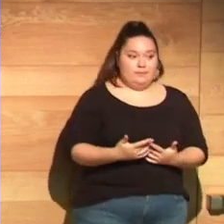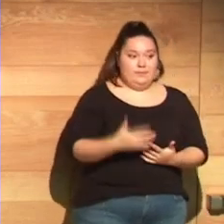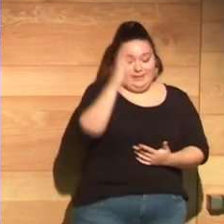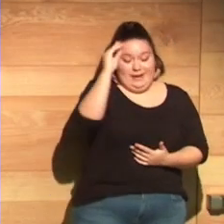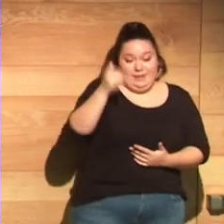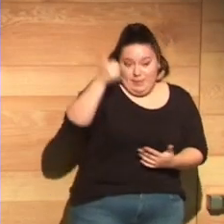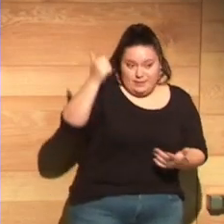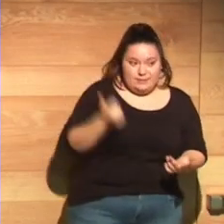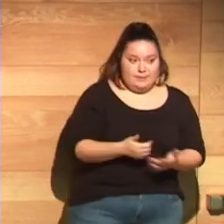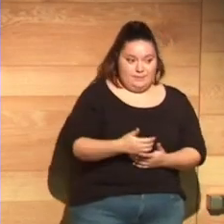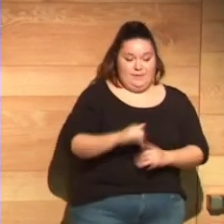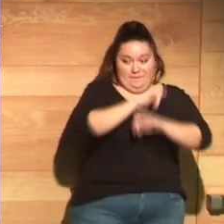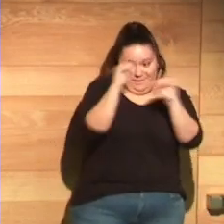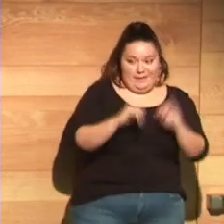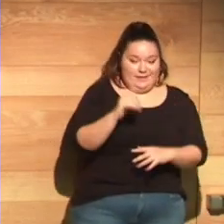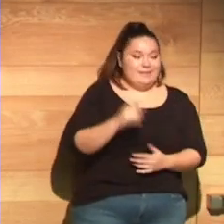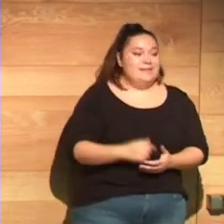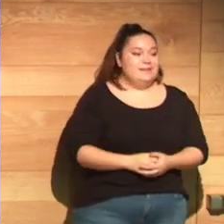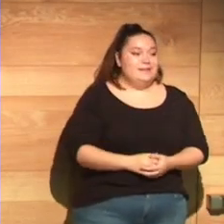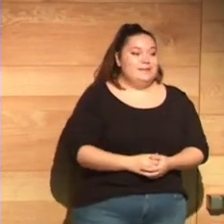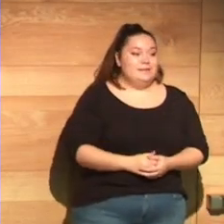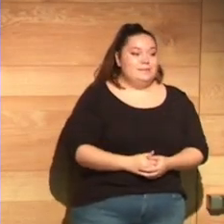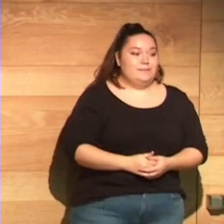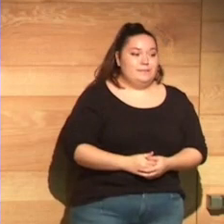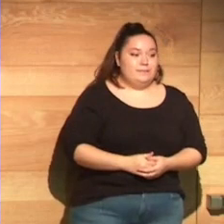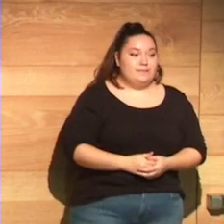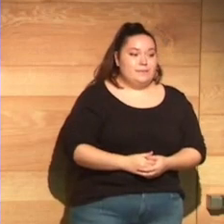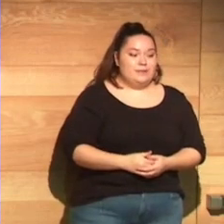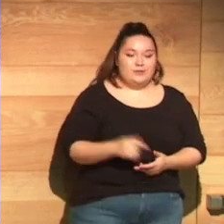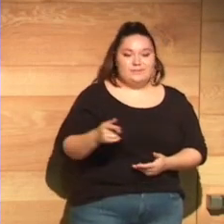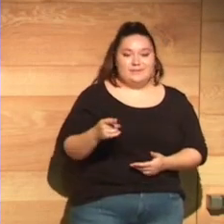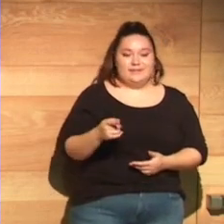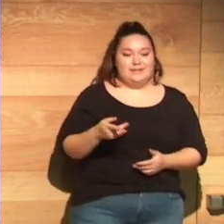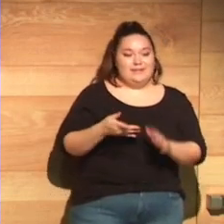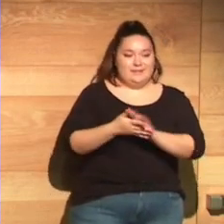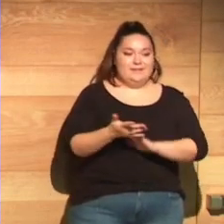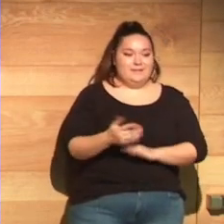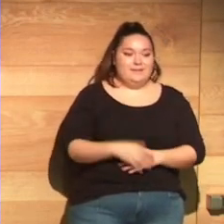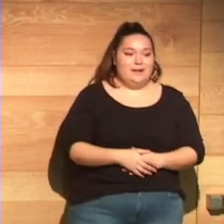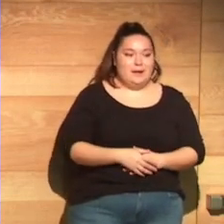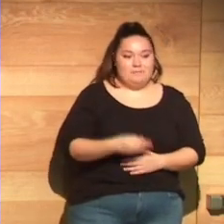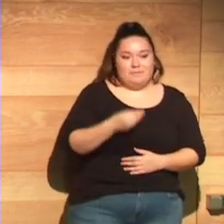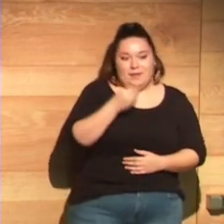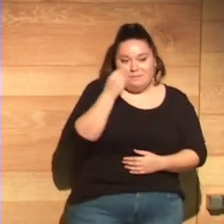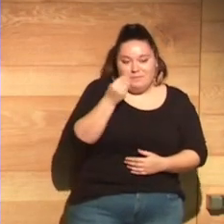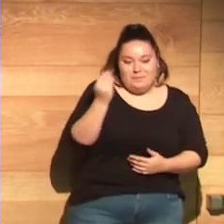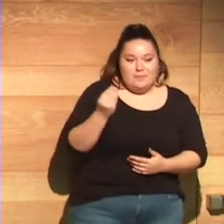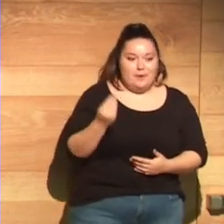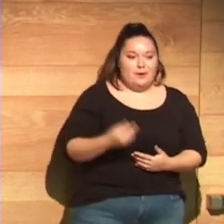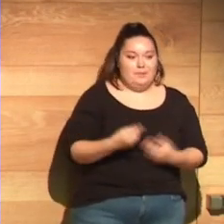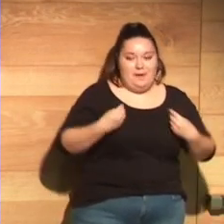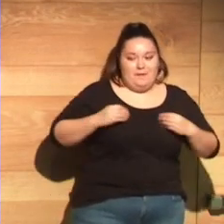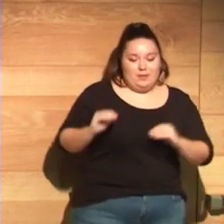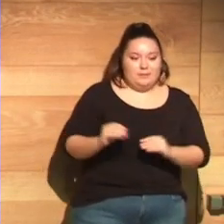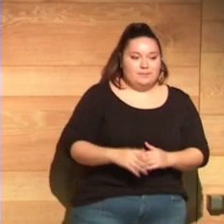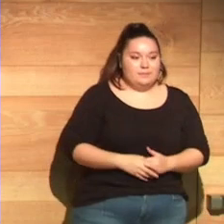que todos nosotros y nosotros no la tendría, claro. No, hay mucha gente que no la tiene o que no la mira, ¿no? Y ya está, y feliz de la vida, vamos. Es